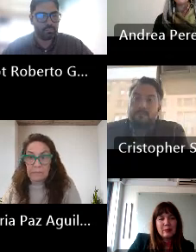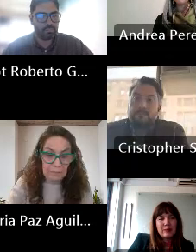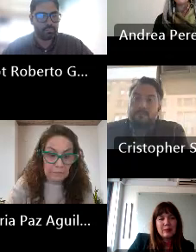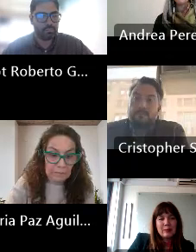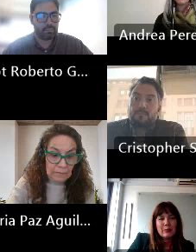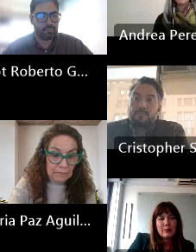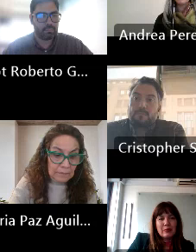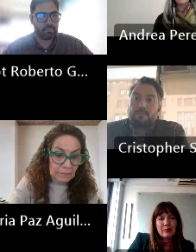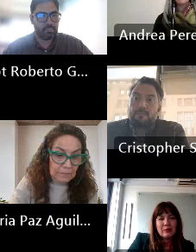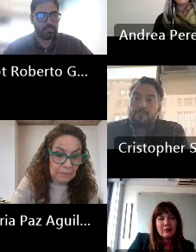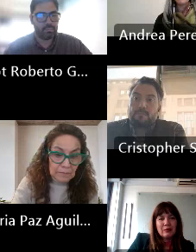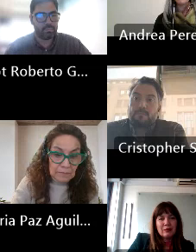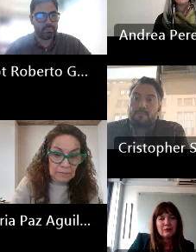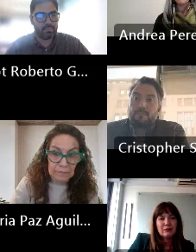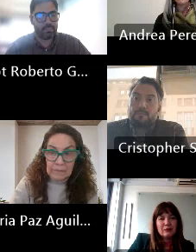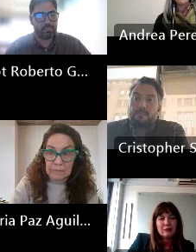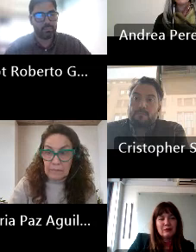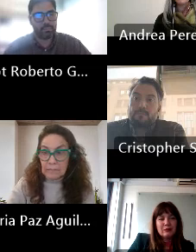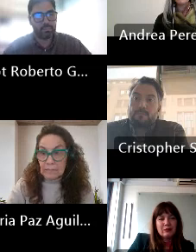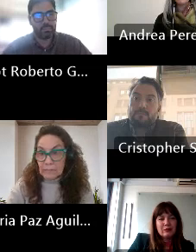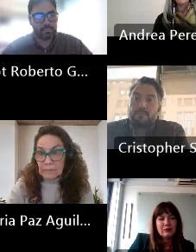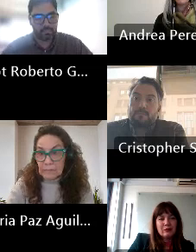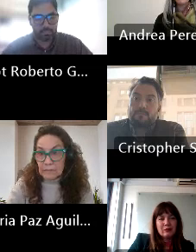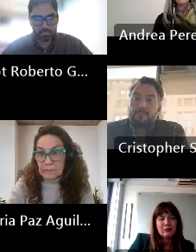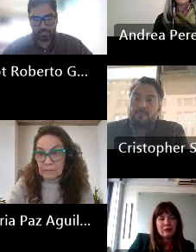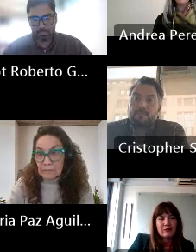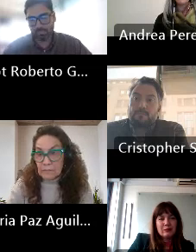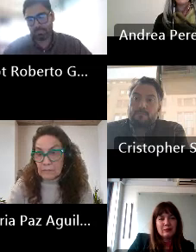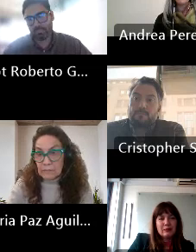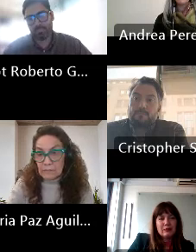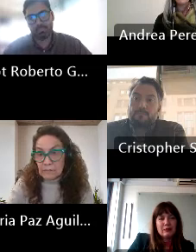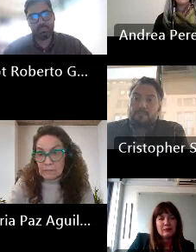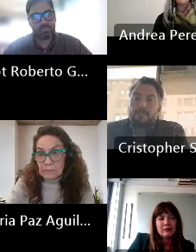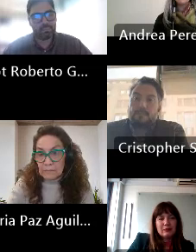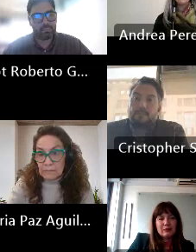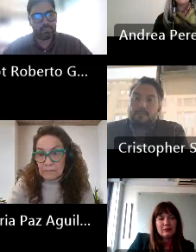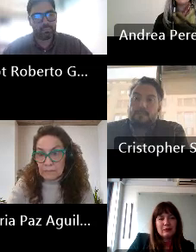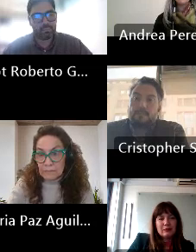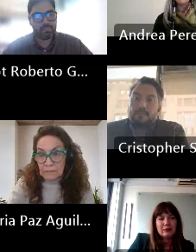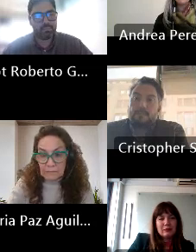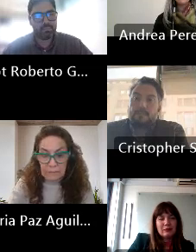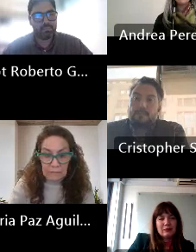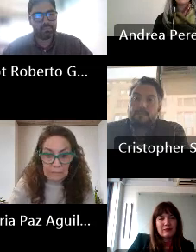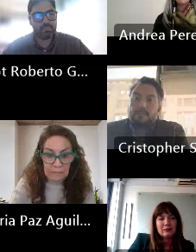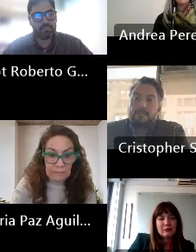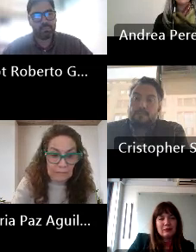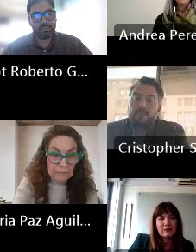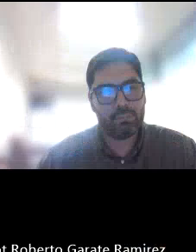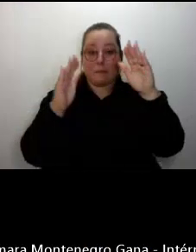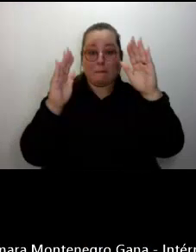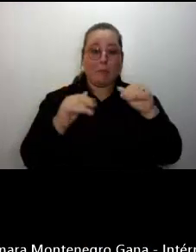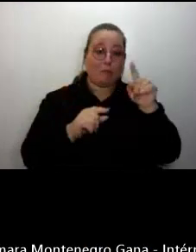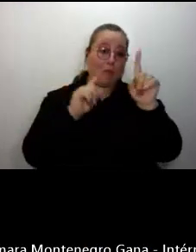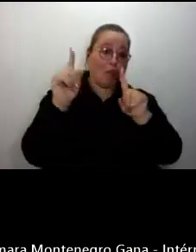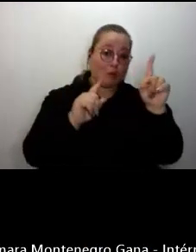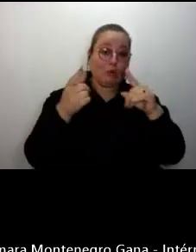Emocional y Conductual, PAEC. A partir de este webinar, ¿cierto? Y tal como algunos de ustedes